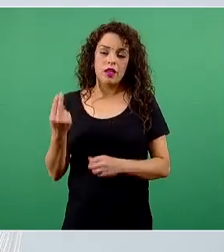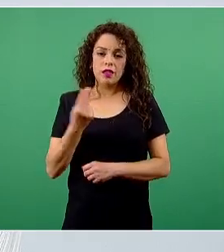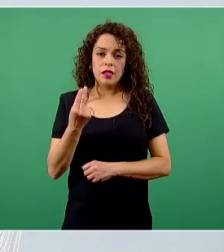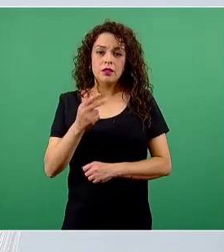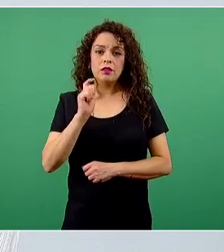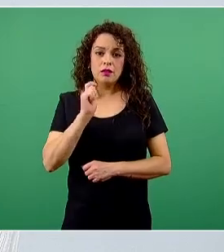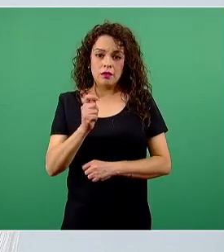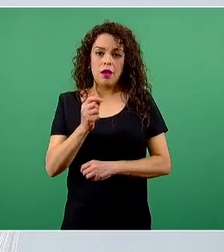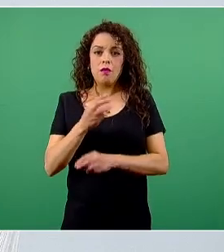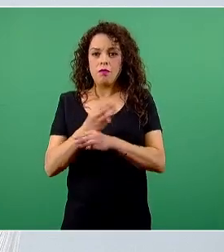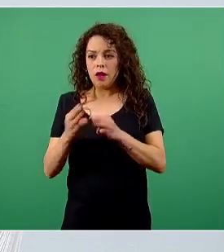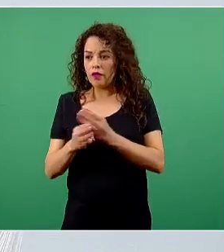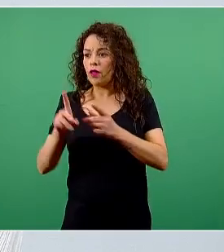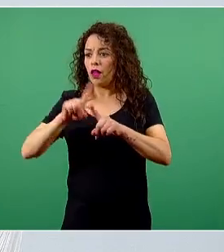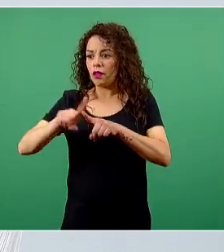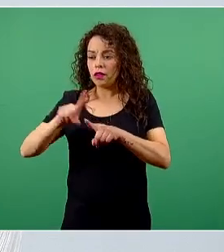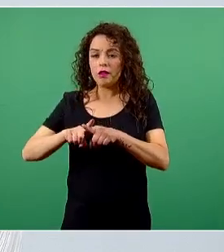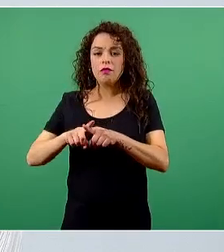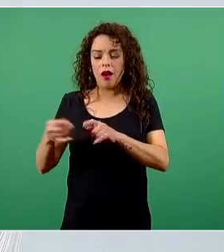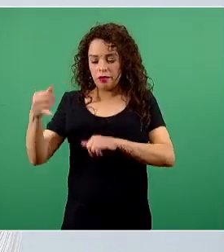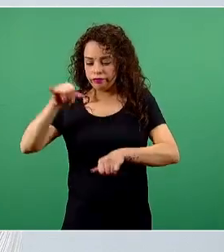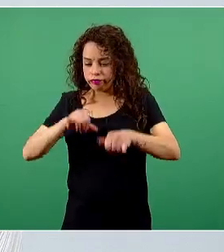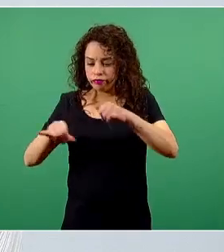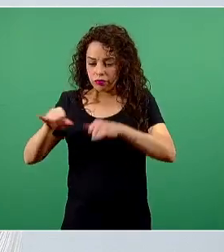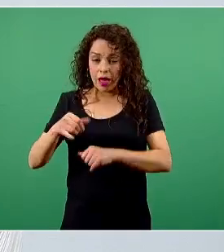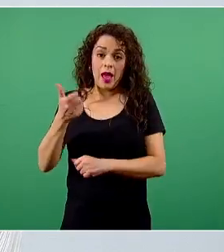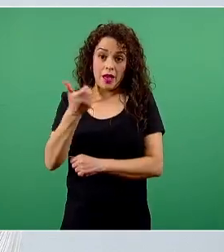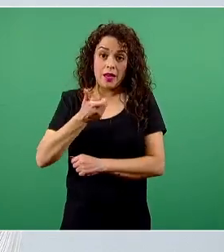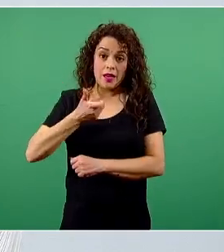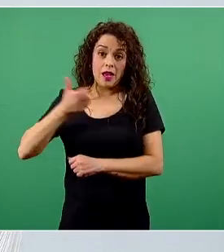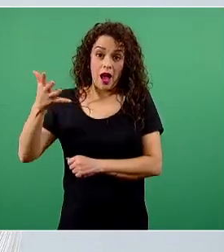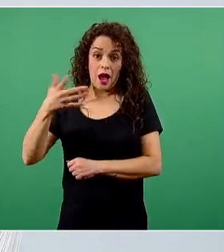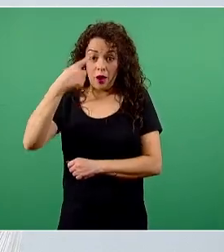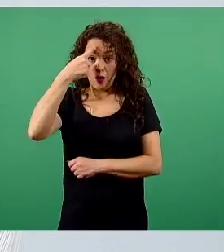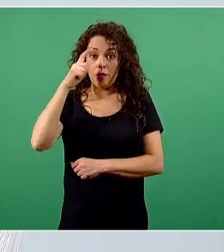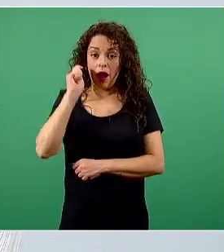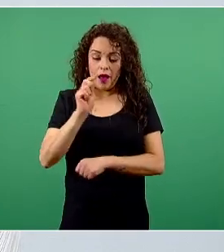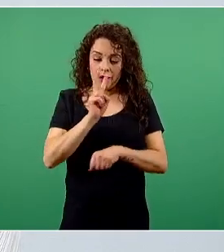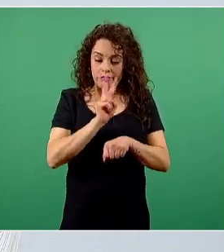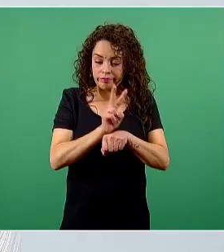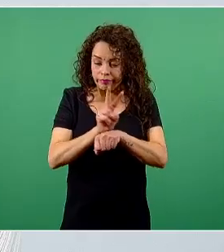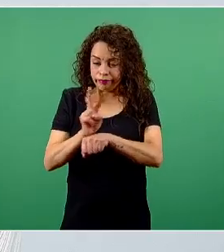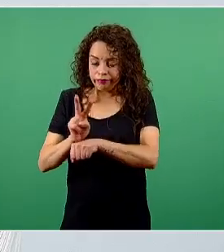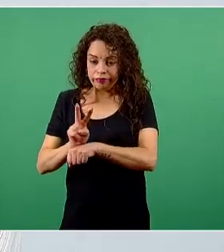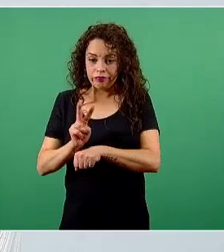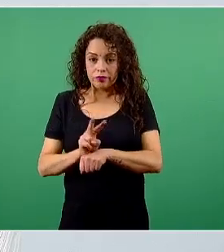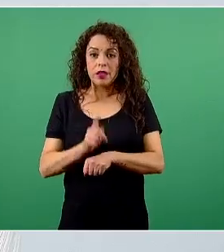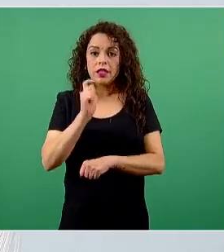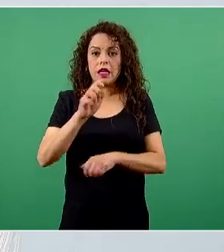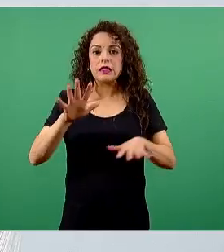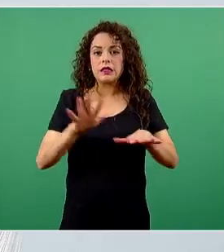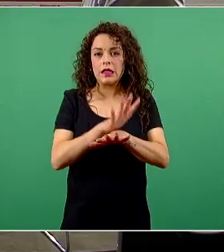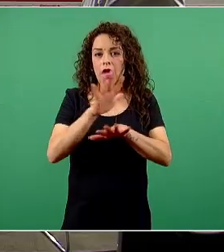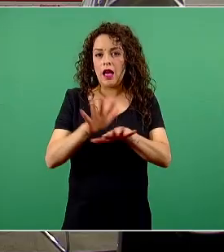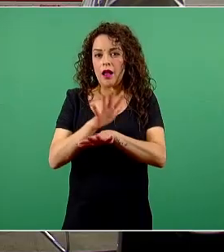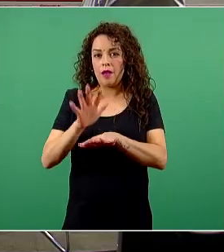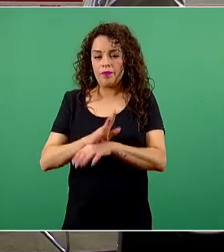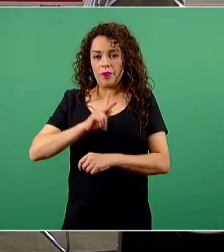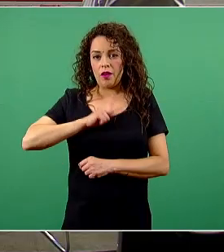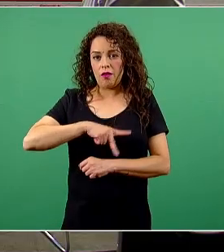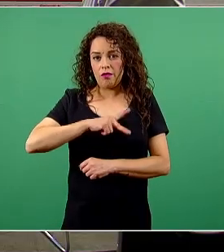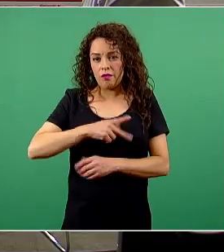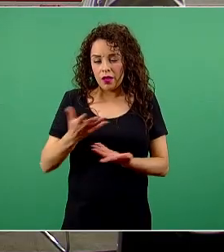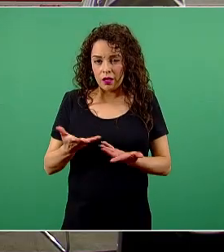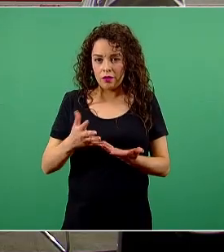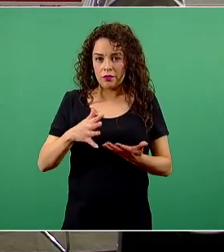que es costoso, los reactivos que se requieren para llevar a cabo una secuenciación genómica y todo el